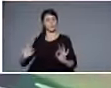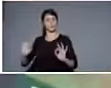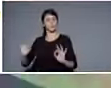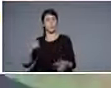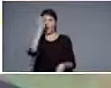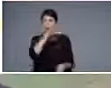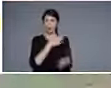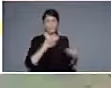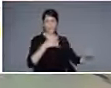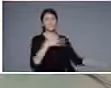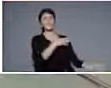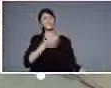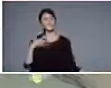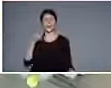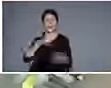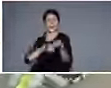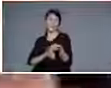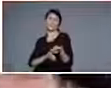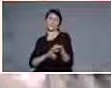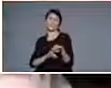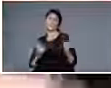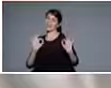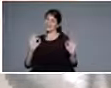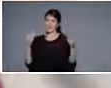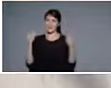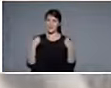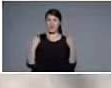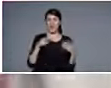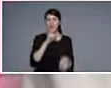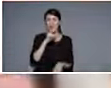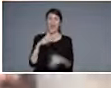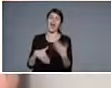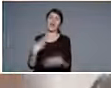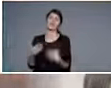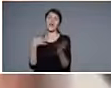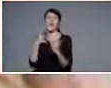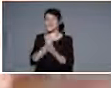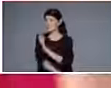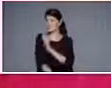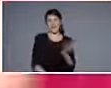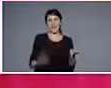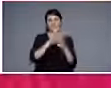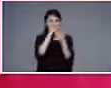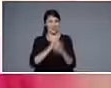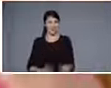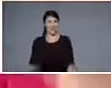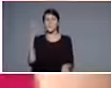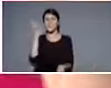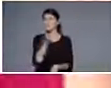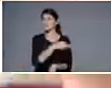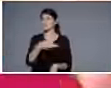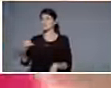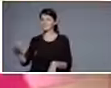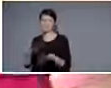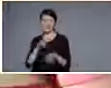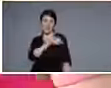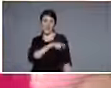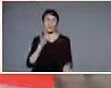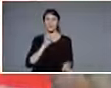todo hombre se quiere casar, y así tú vivir toda una vida feliz, siendo la mujer perfecta para que él